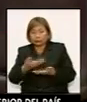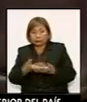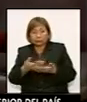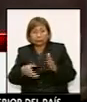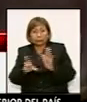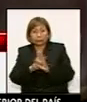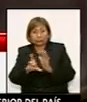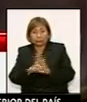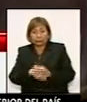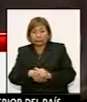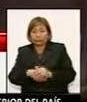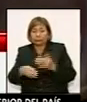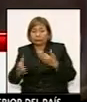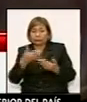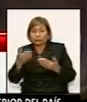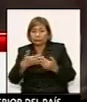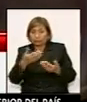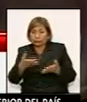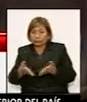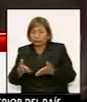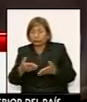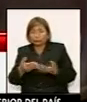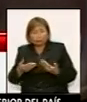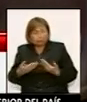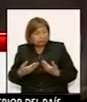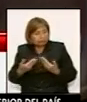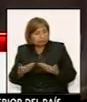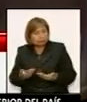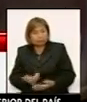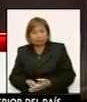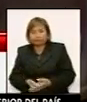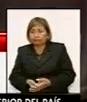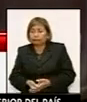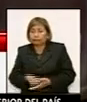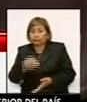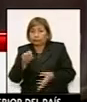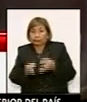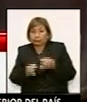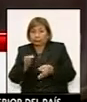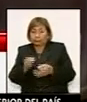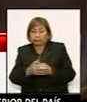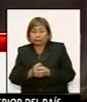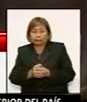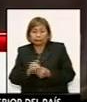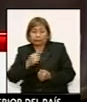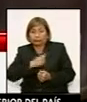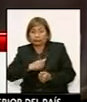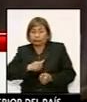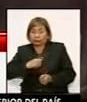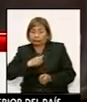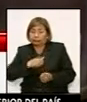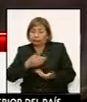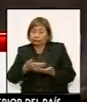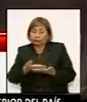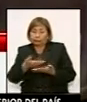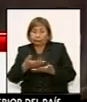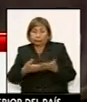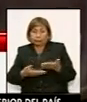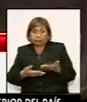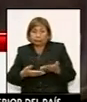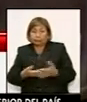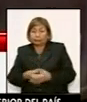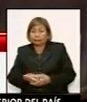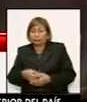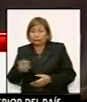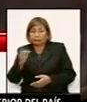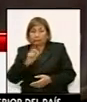legales de fácil acceso para que logren pues el sentido de justicia. Lamentablemente esta situación, Presidenta,